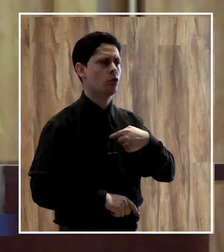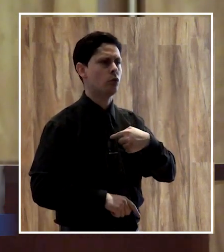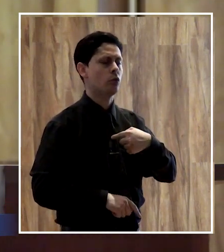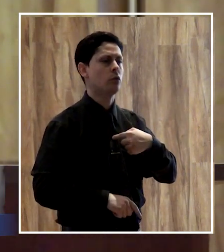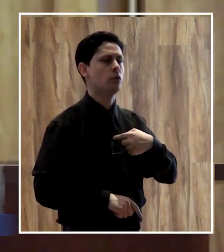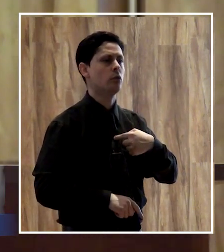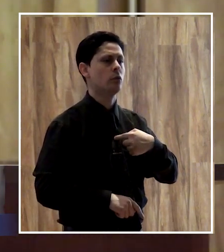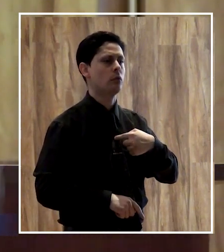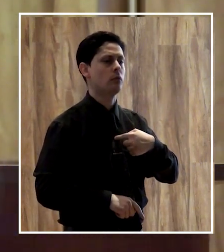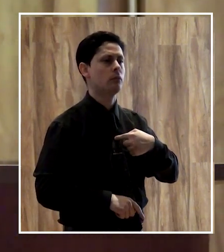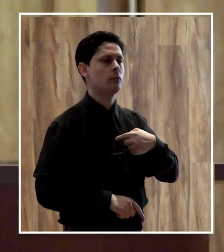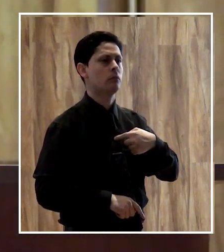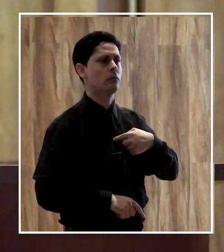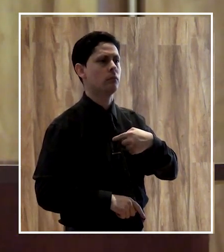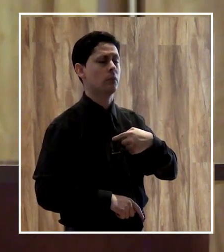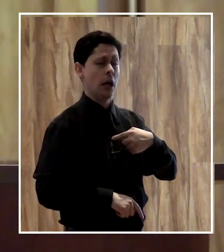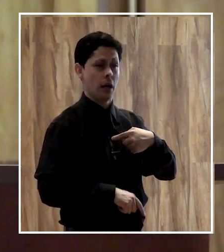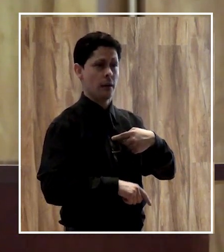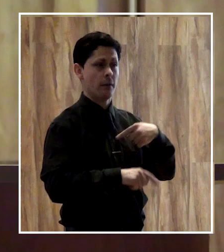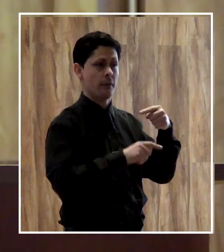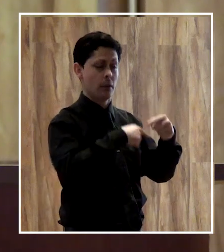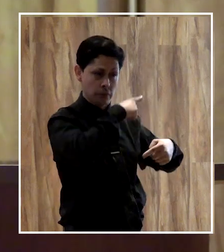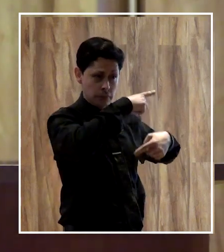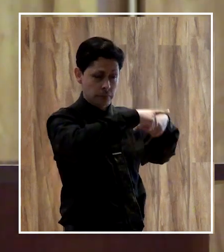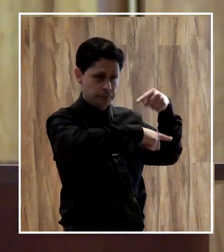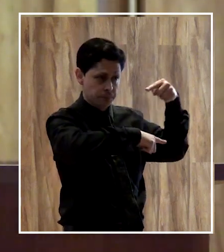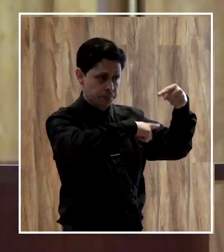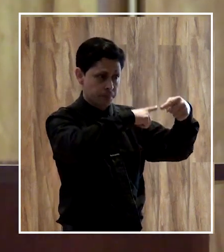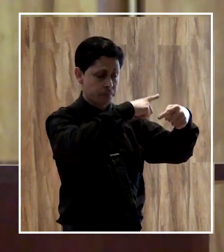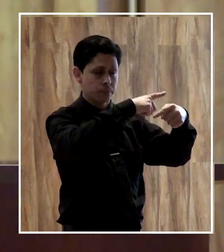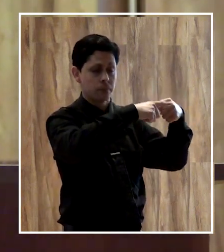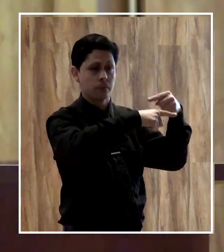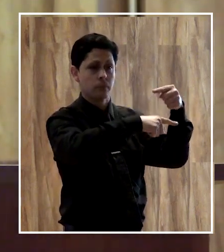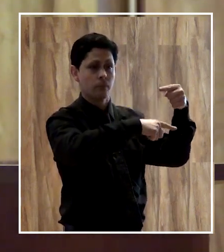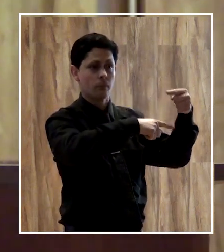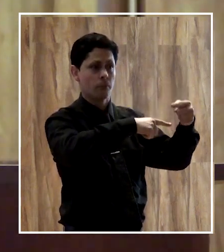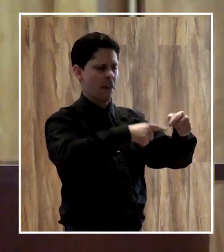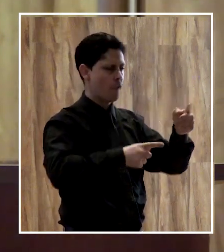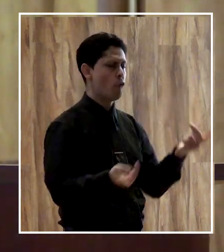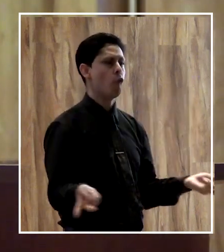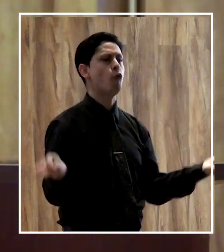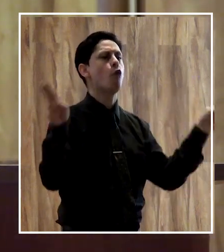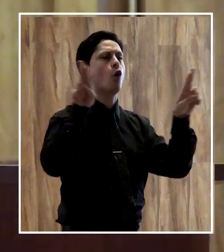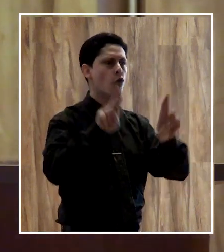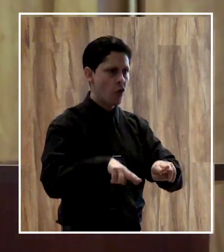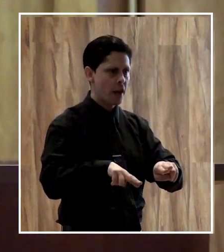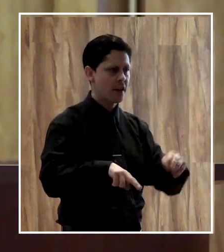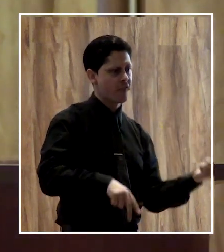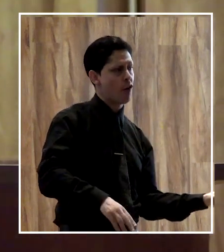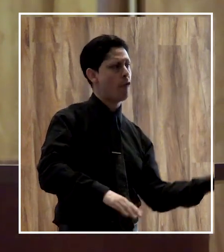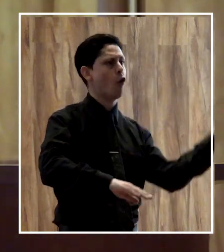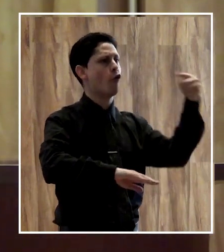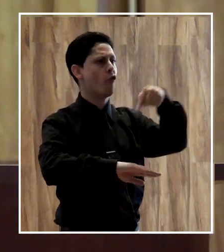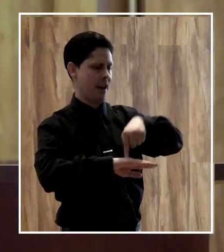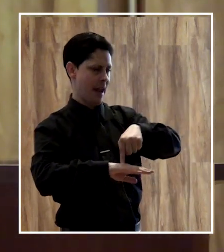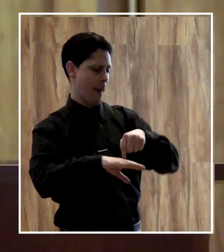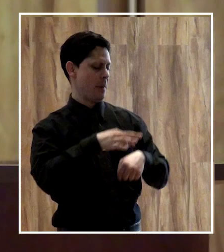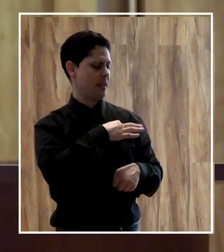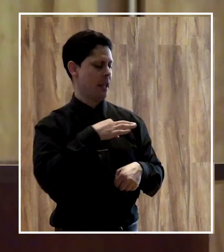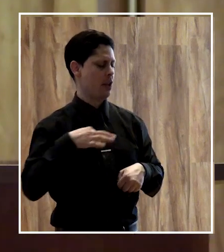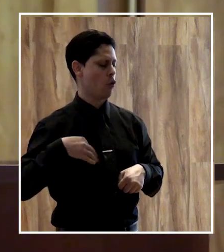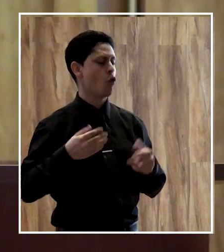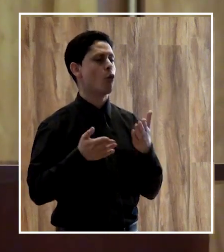honor, quizás por haber hecho esta trayectoria tan sinuosa, de volver al Ministerio de